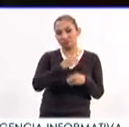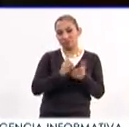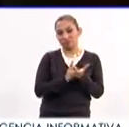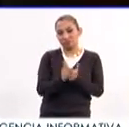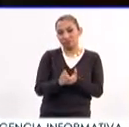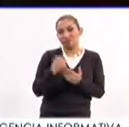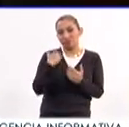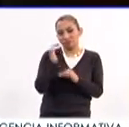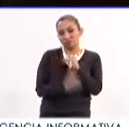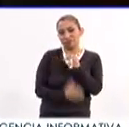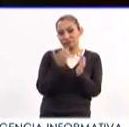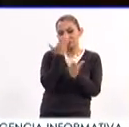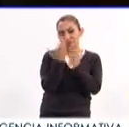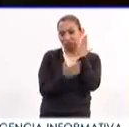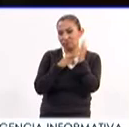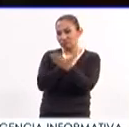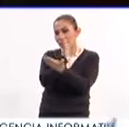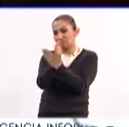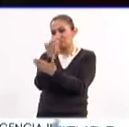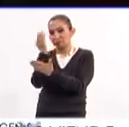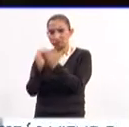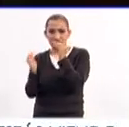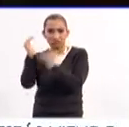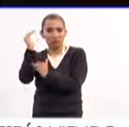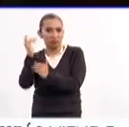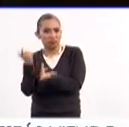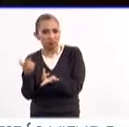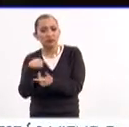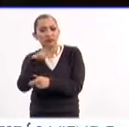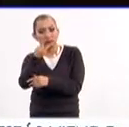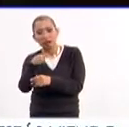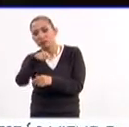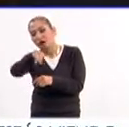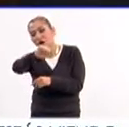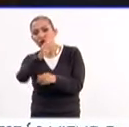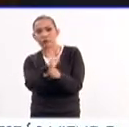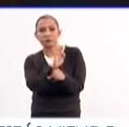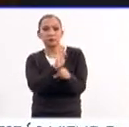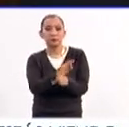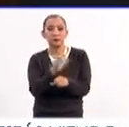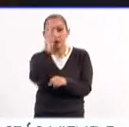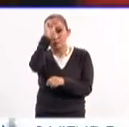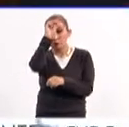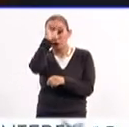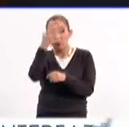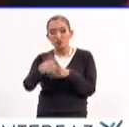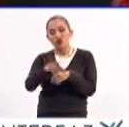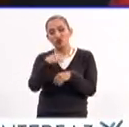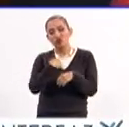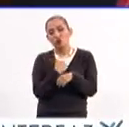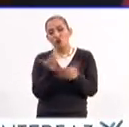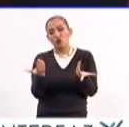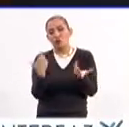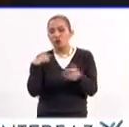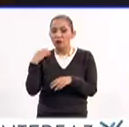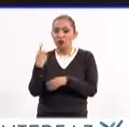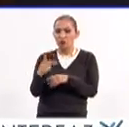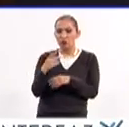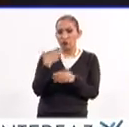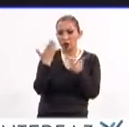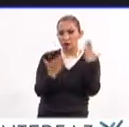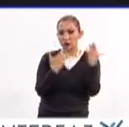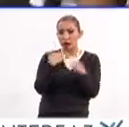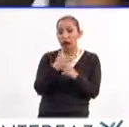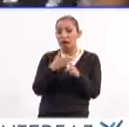Como terminar una escuela, irme a una escuela a estudiar y ya de ahí para los demás. En Monterrey buscó la manera de completar sus estudios